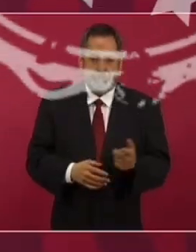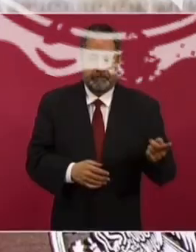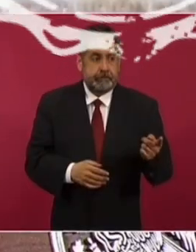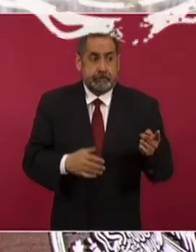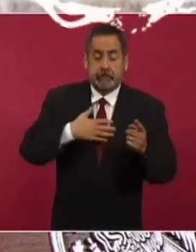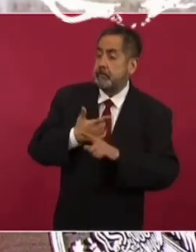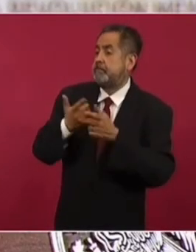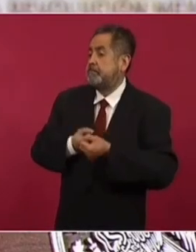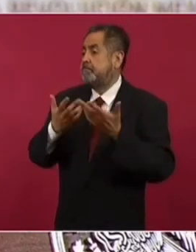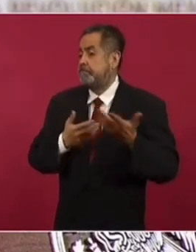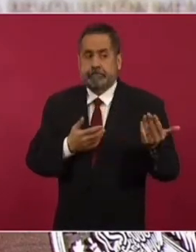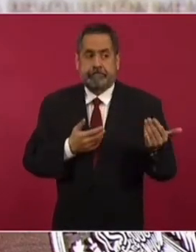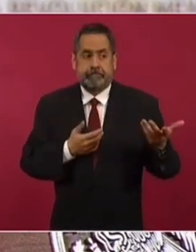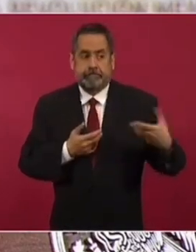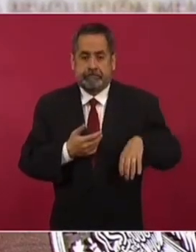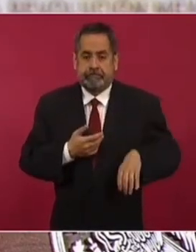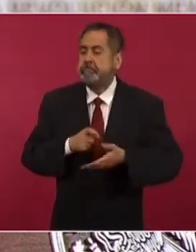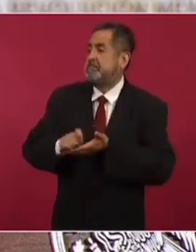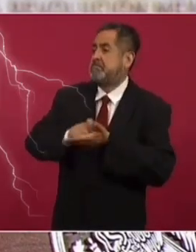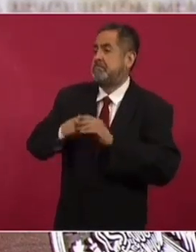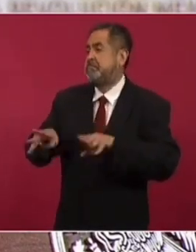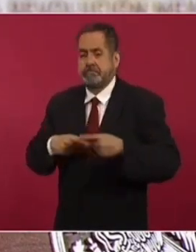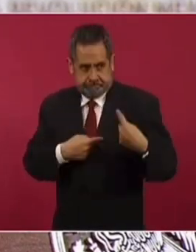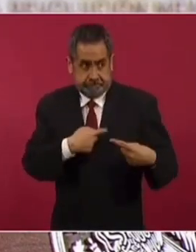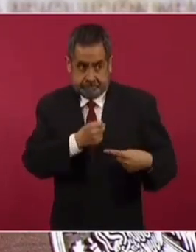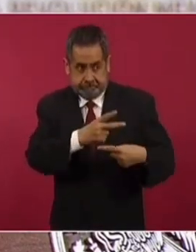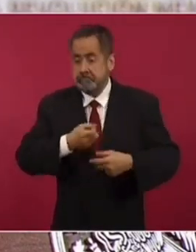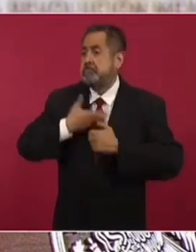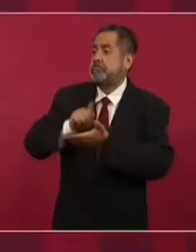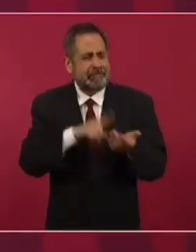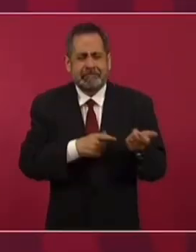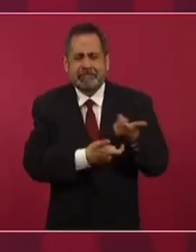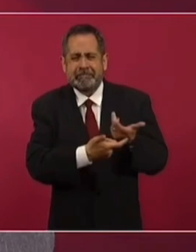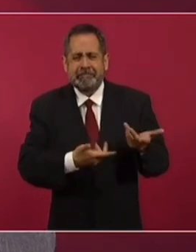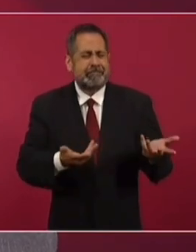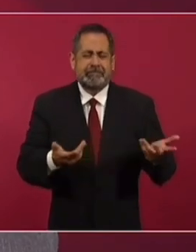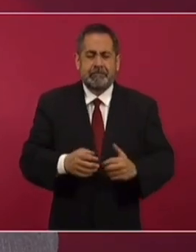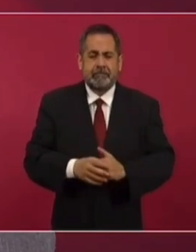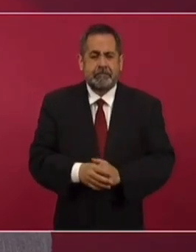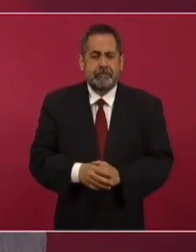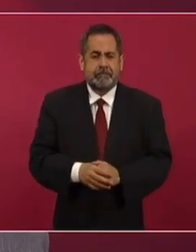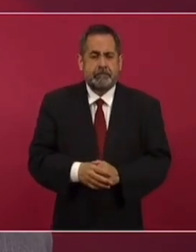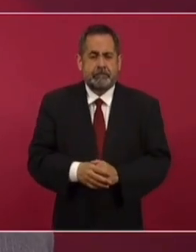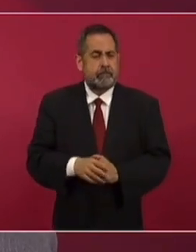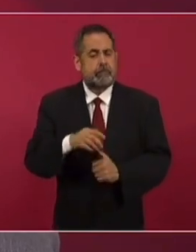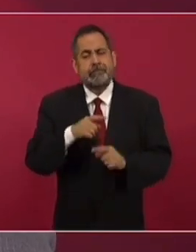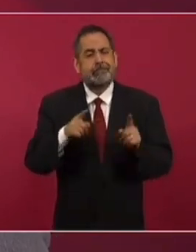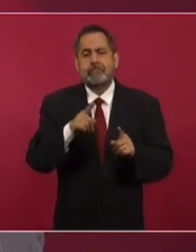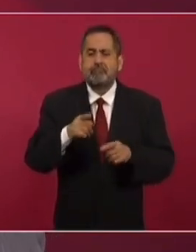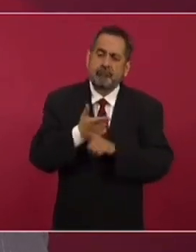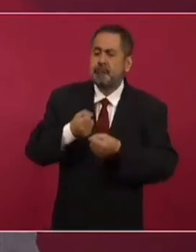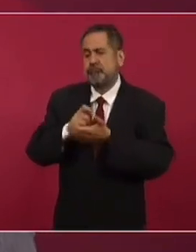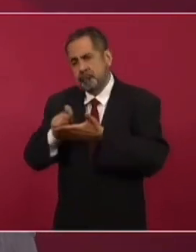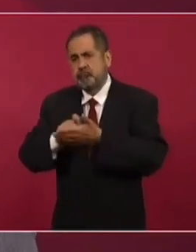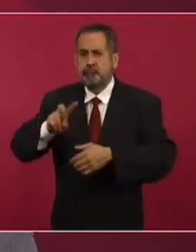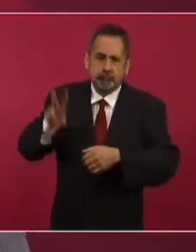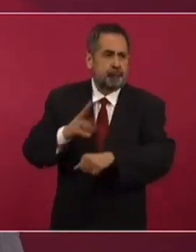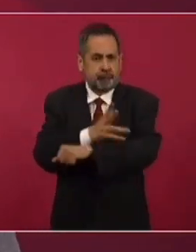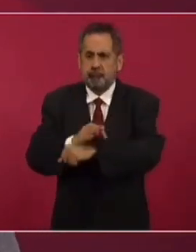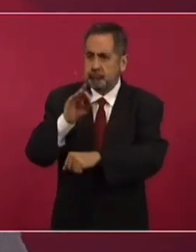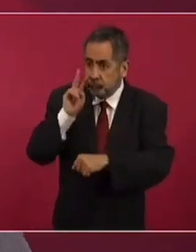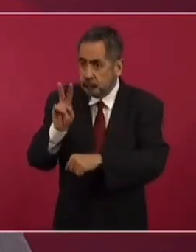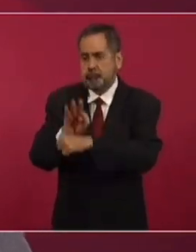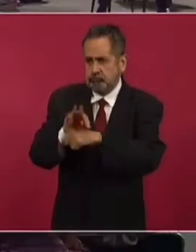utilizan la libertad de expresión para negociar, para traficar. No usan la libertad de expresión para